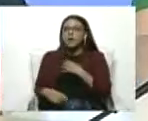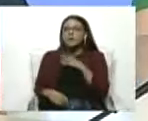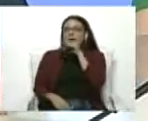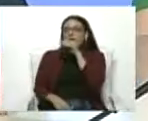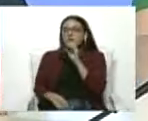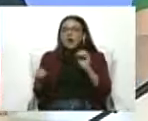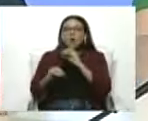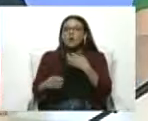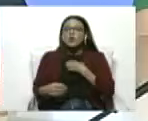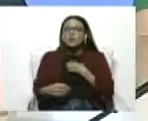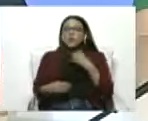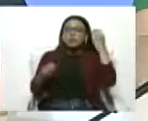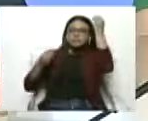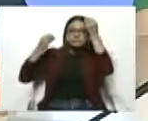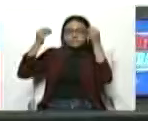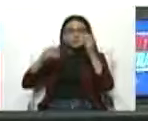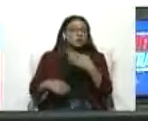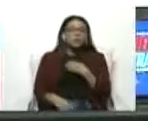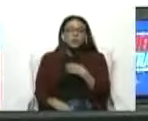Pero